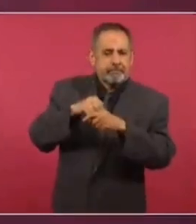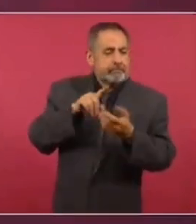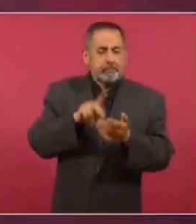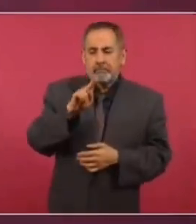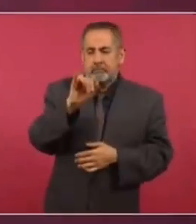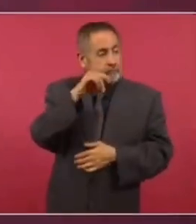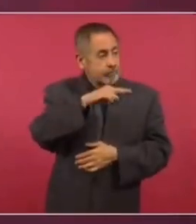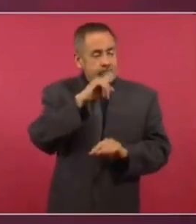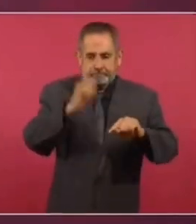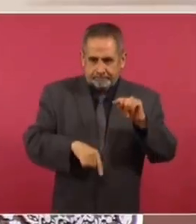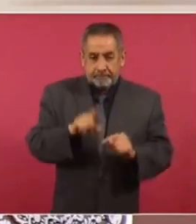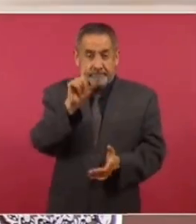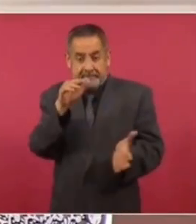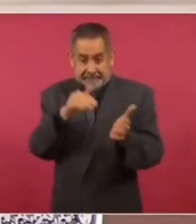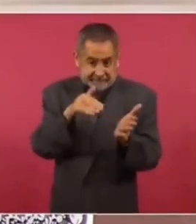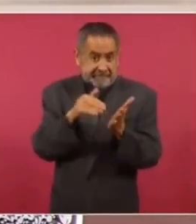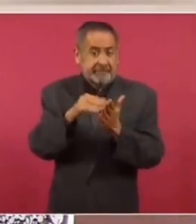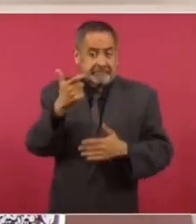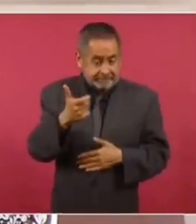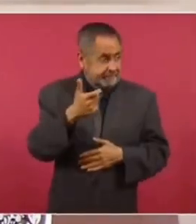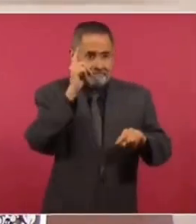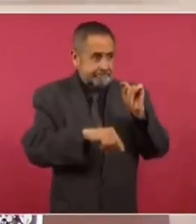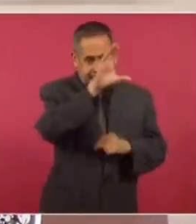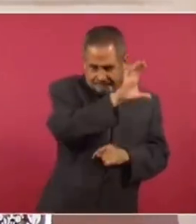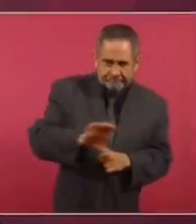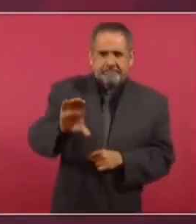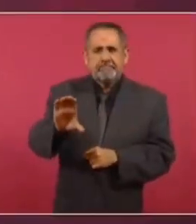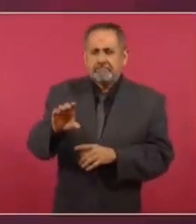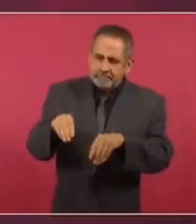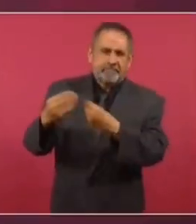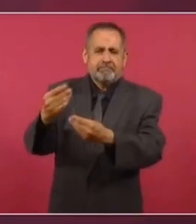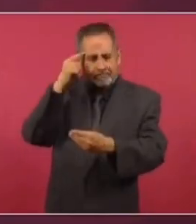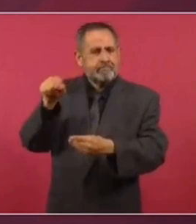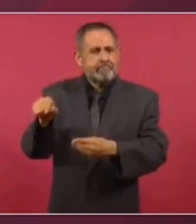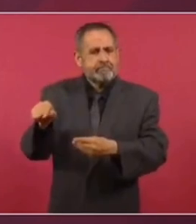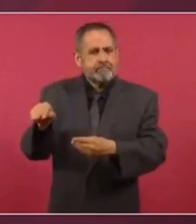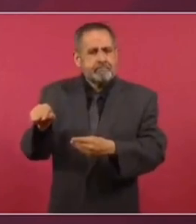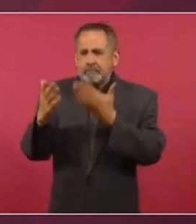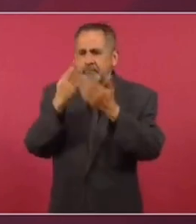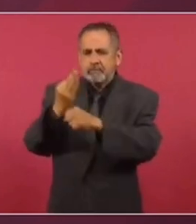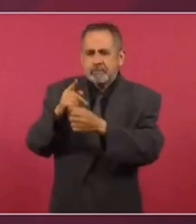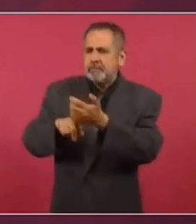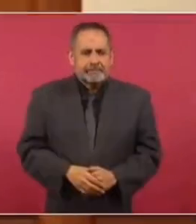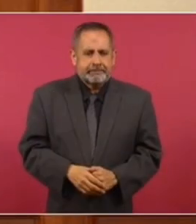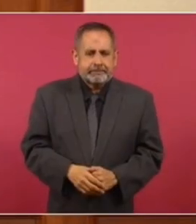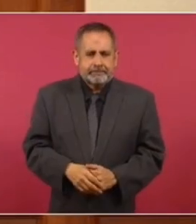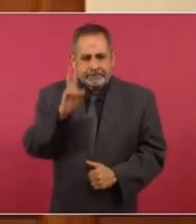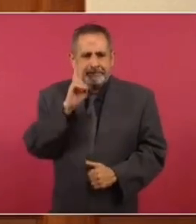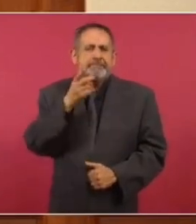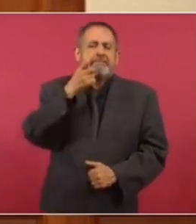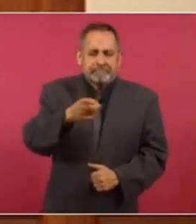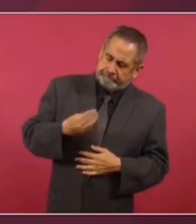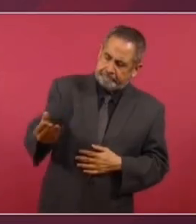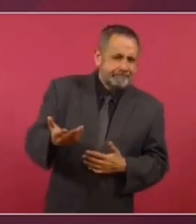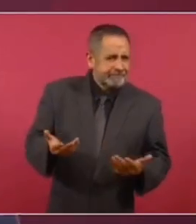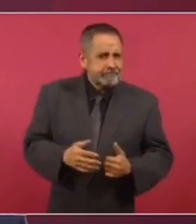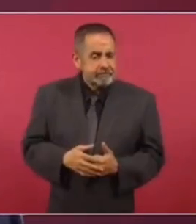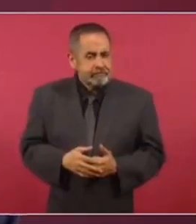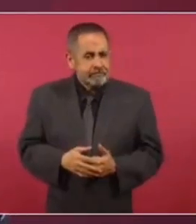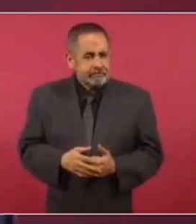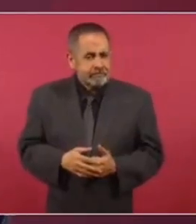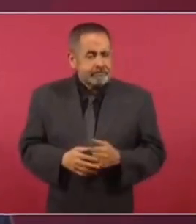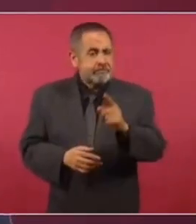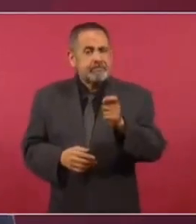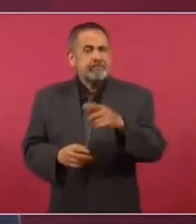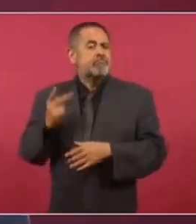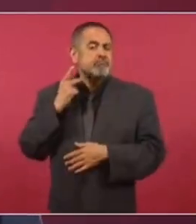judicial y esos veinte mil millones de pesos se entreguen a estudiantes de familias y no hay que